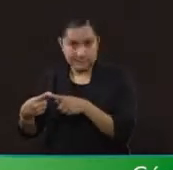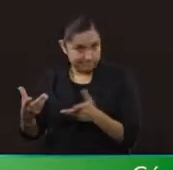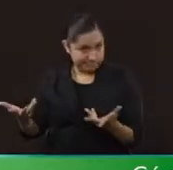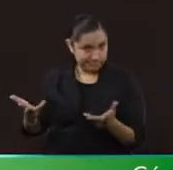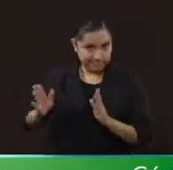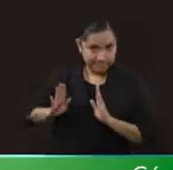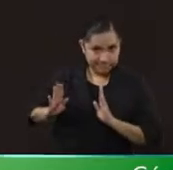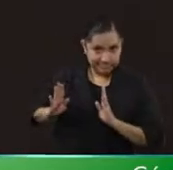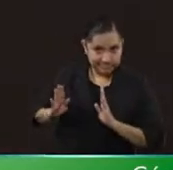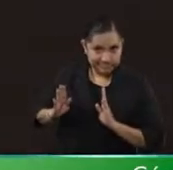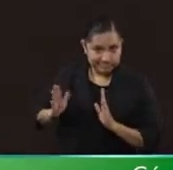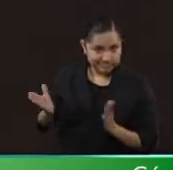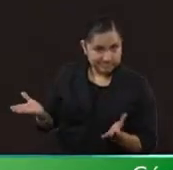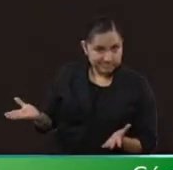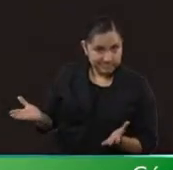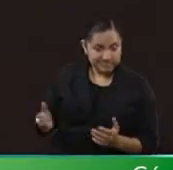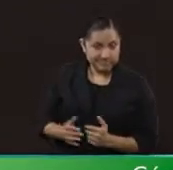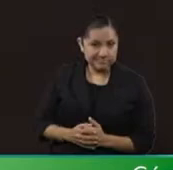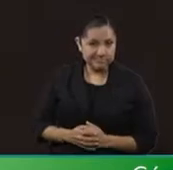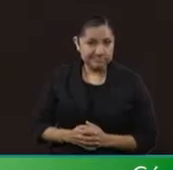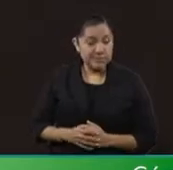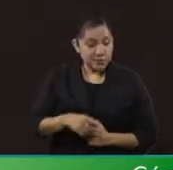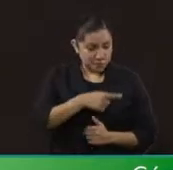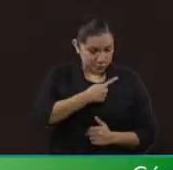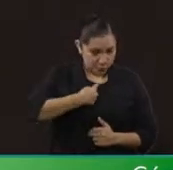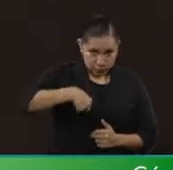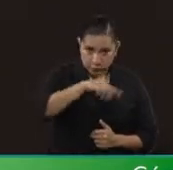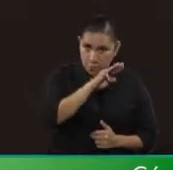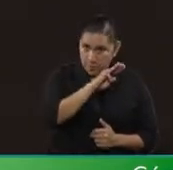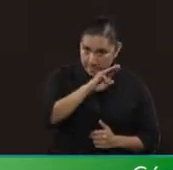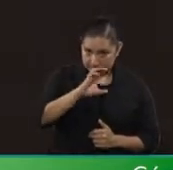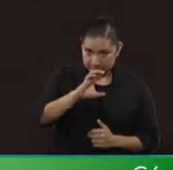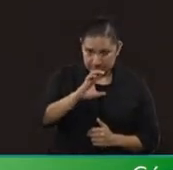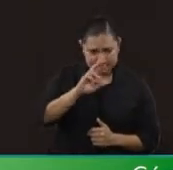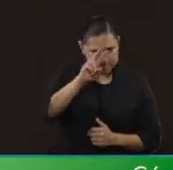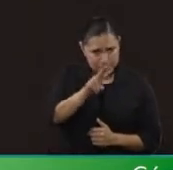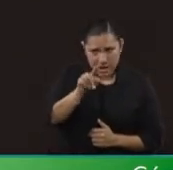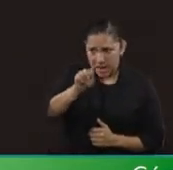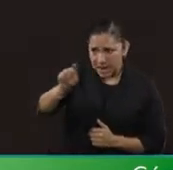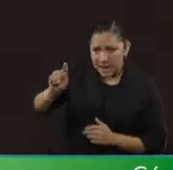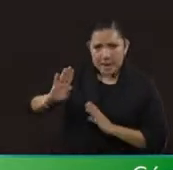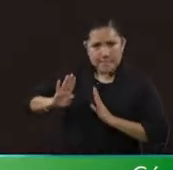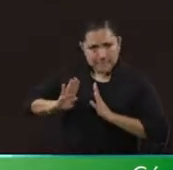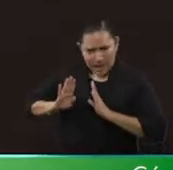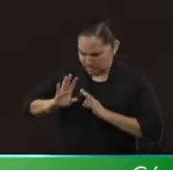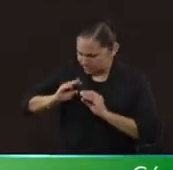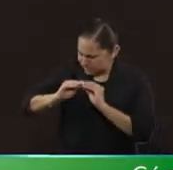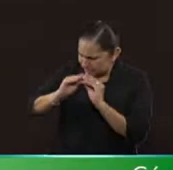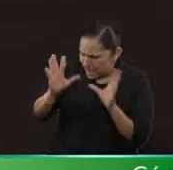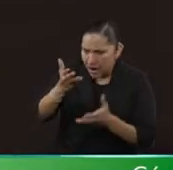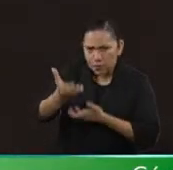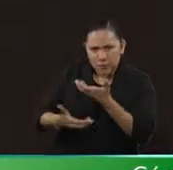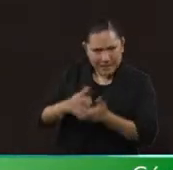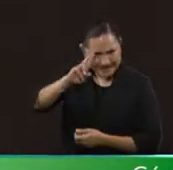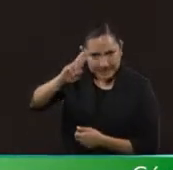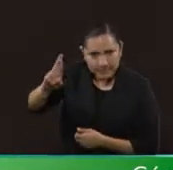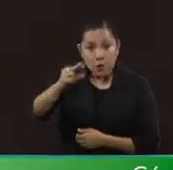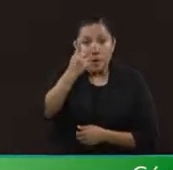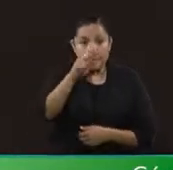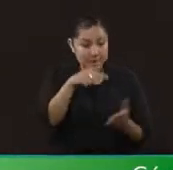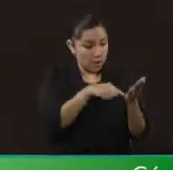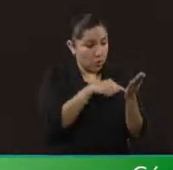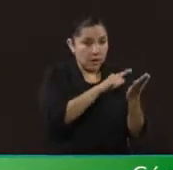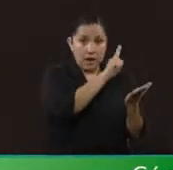Además desde movimiento ciudadano les damos todo nuestro respeto pero no pueden estar por encima de la ley como ya lo